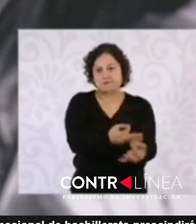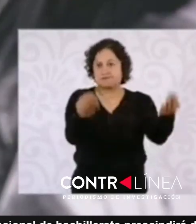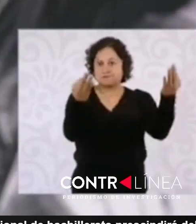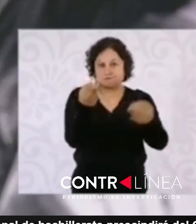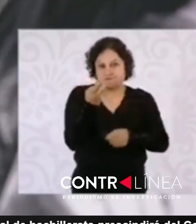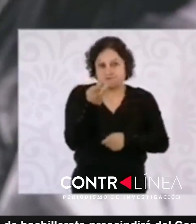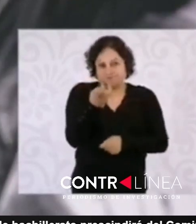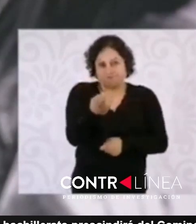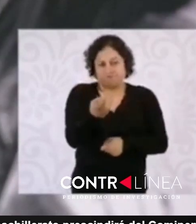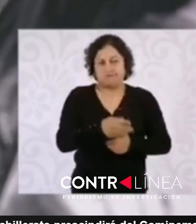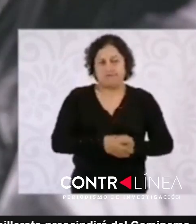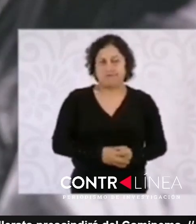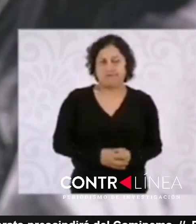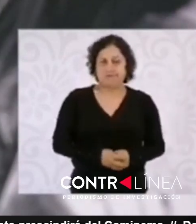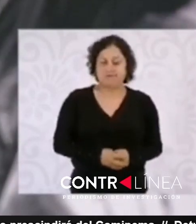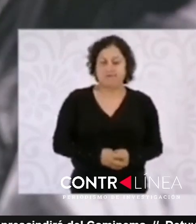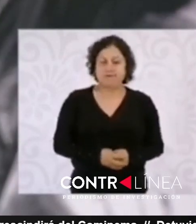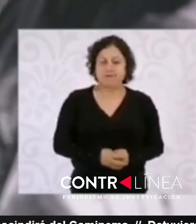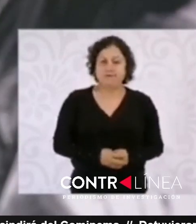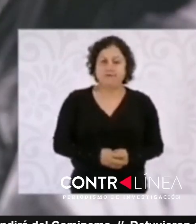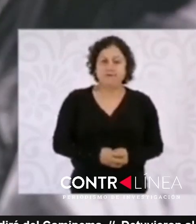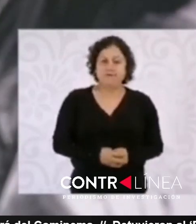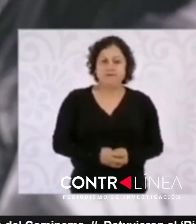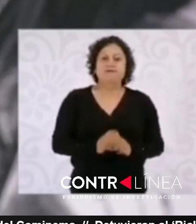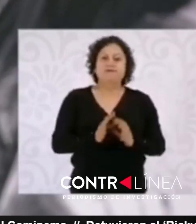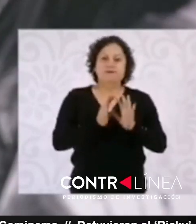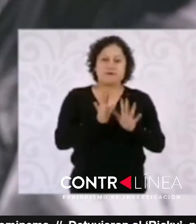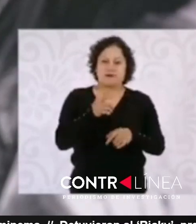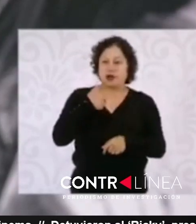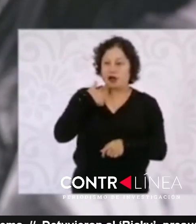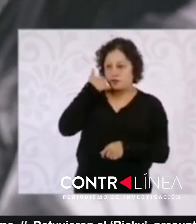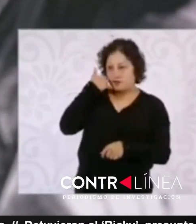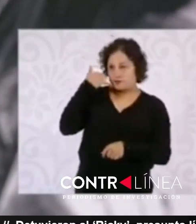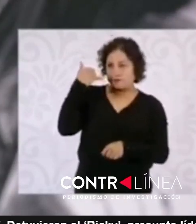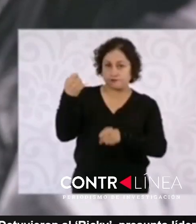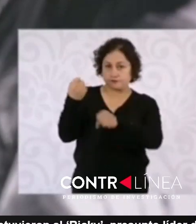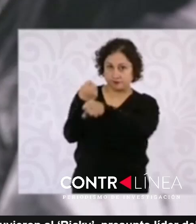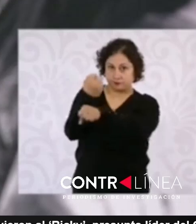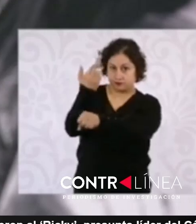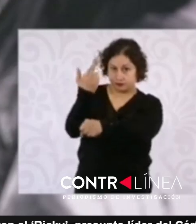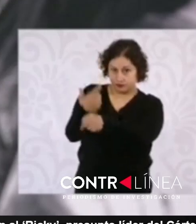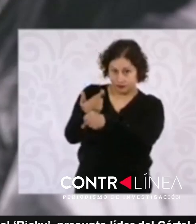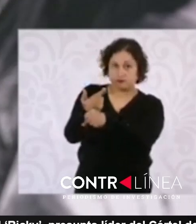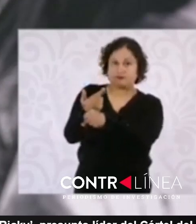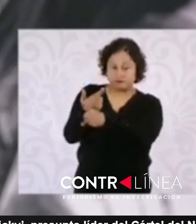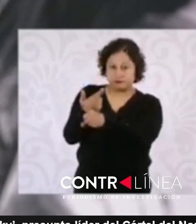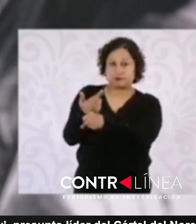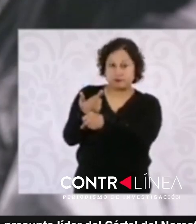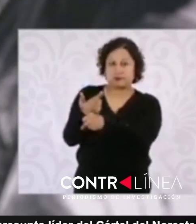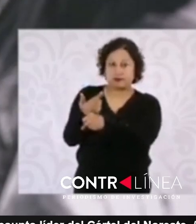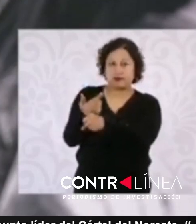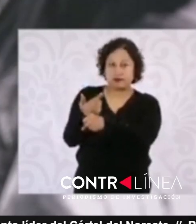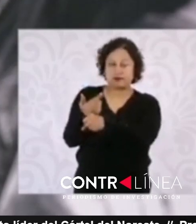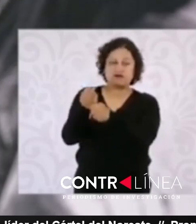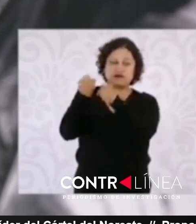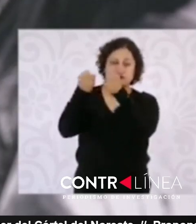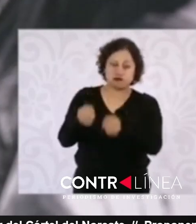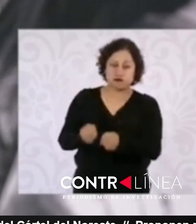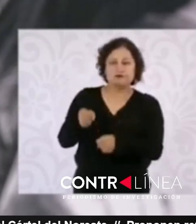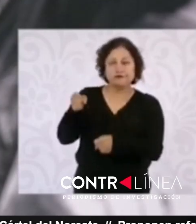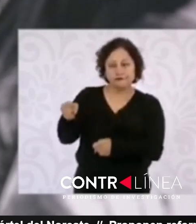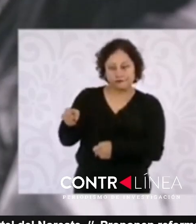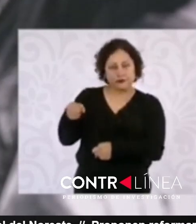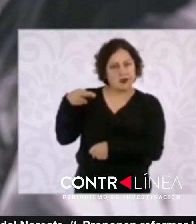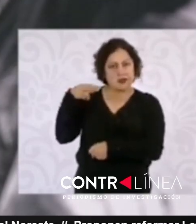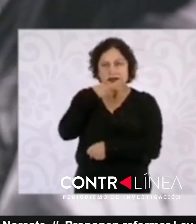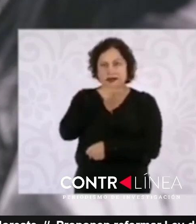darles. Hablé ya con el general secretario para pedirle que trabaje de inmediato en este acuerdo